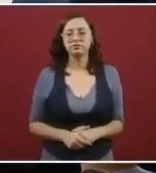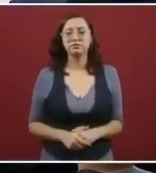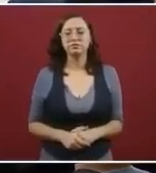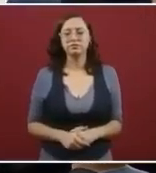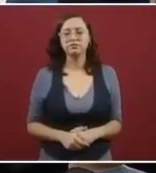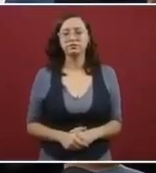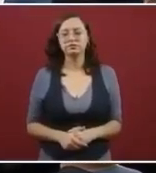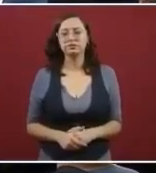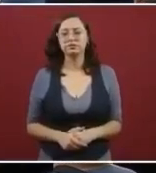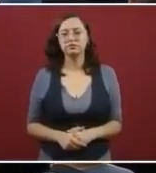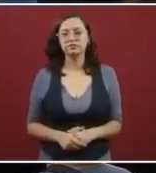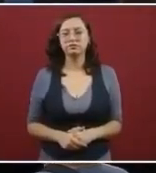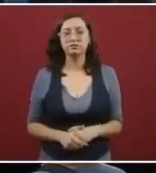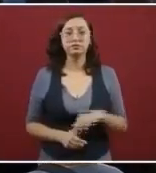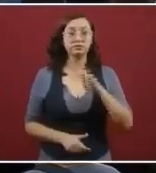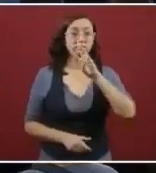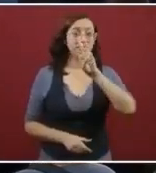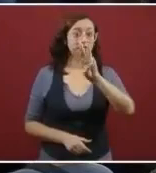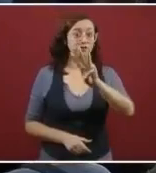Ahora sí nos vamos con 13.